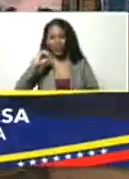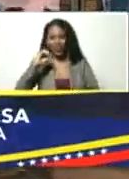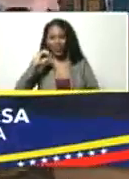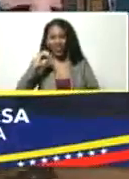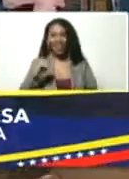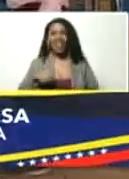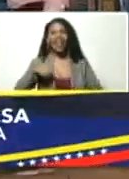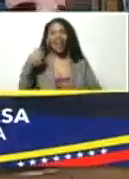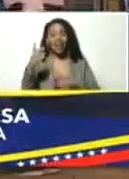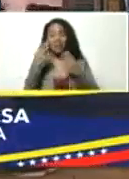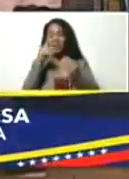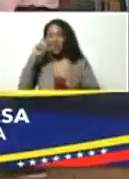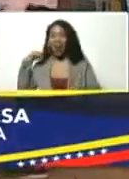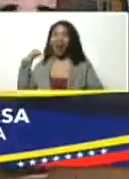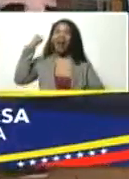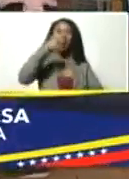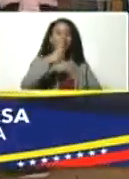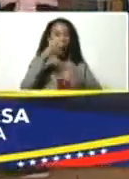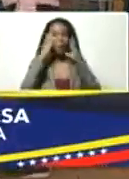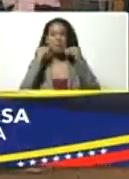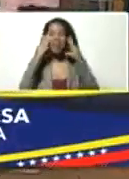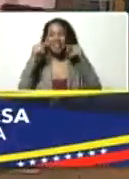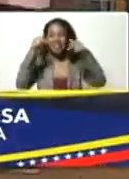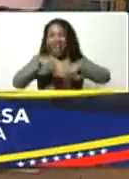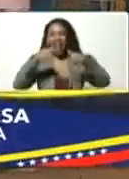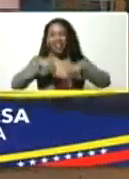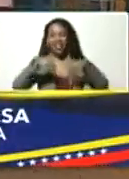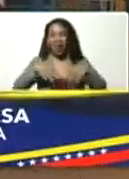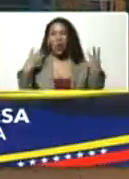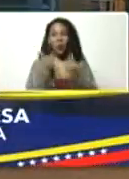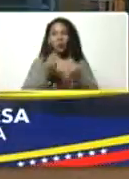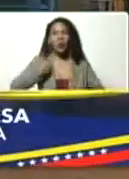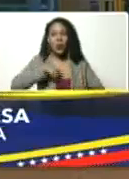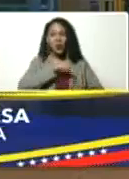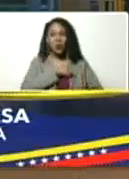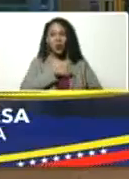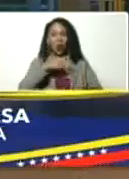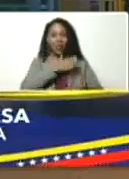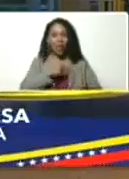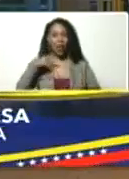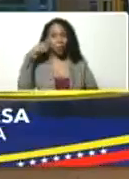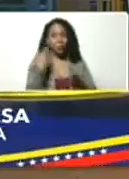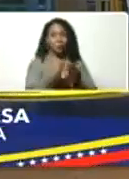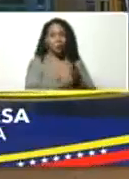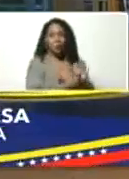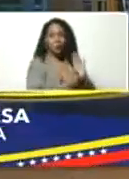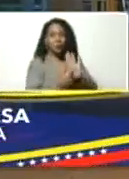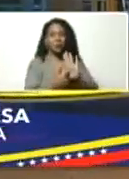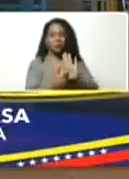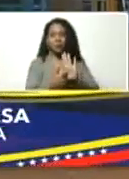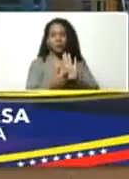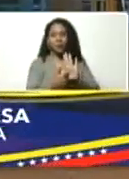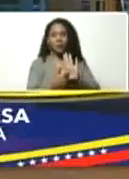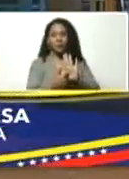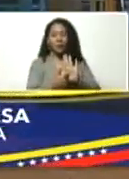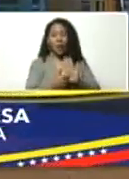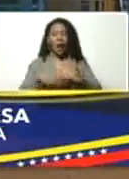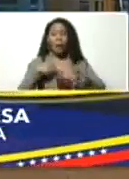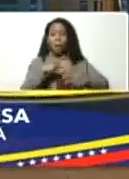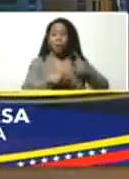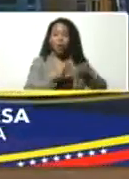también muchos años de experiencia aquí junto con nosotros. Quiero mostrarle a usted, presidente, el proceso de